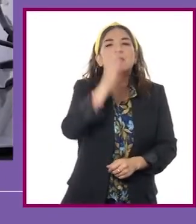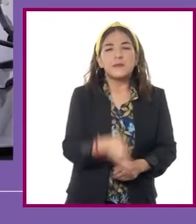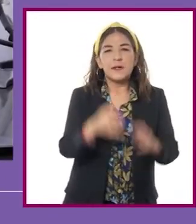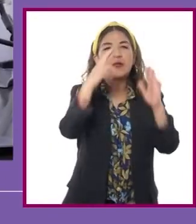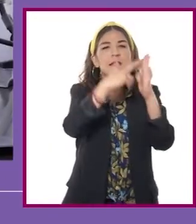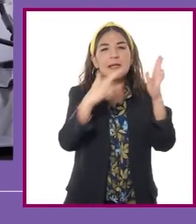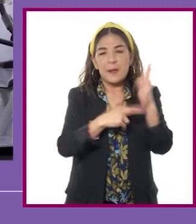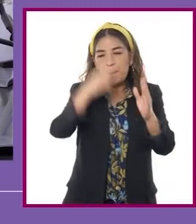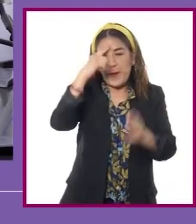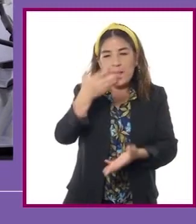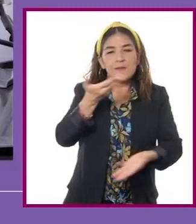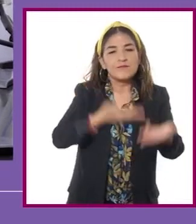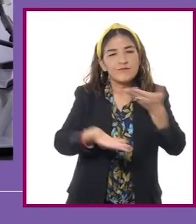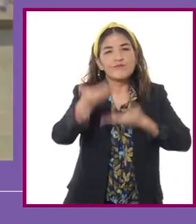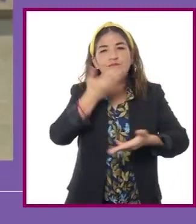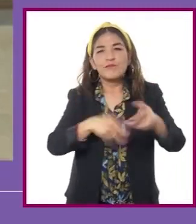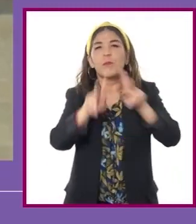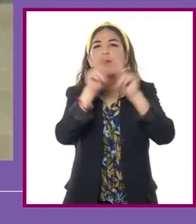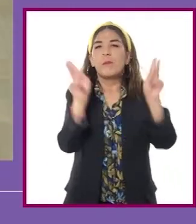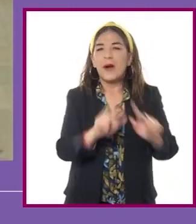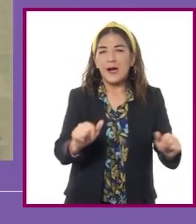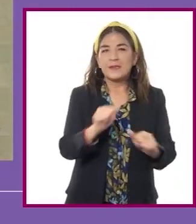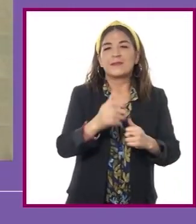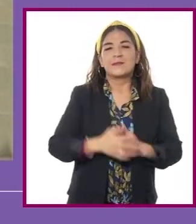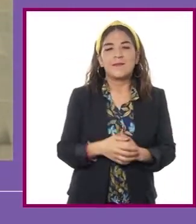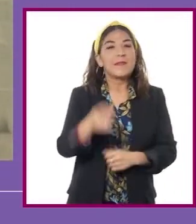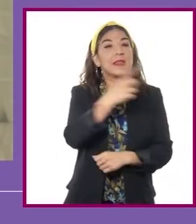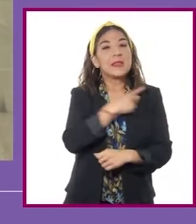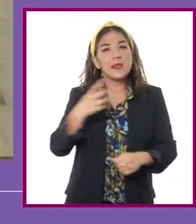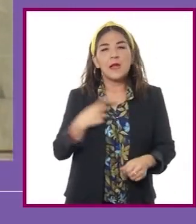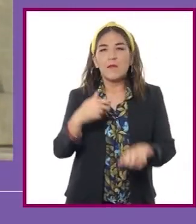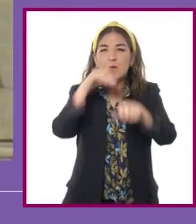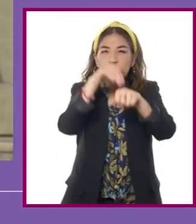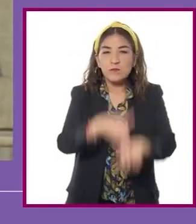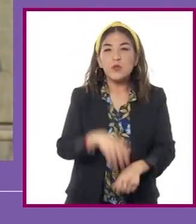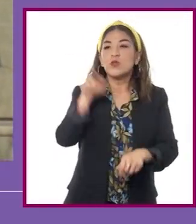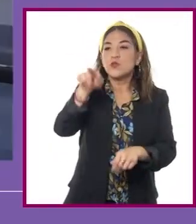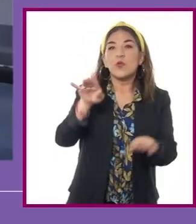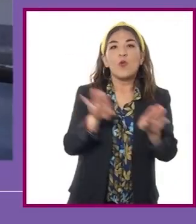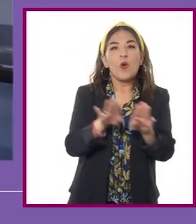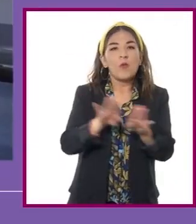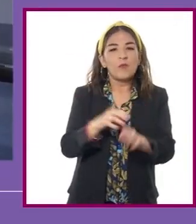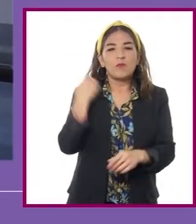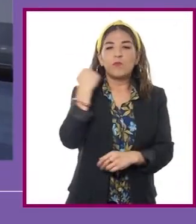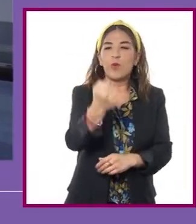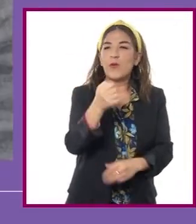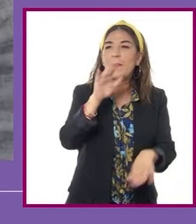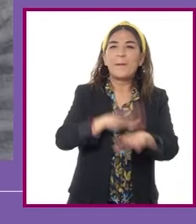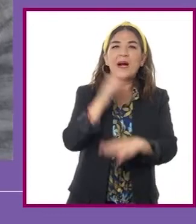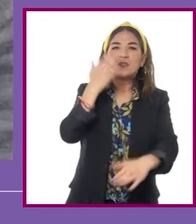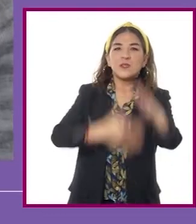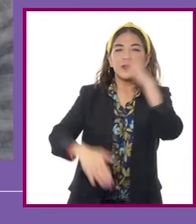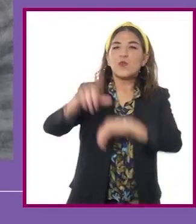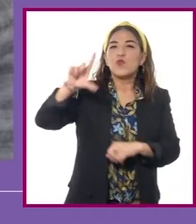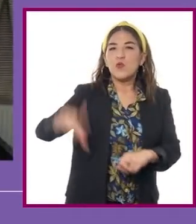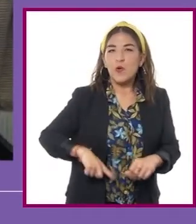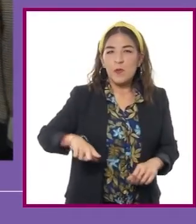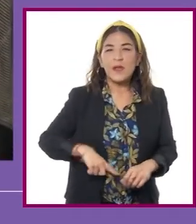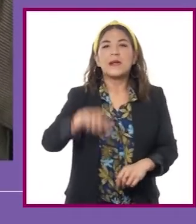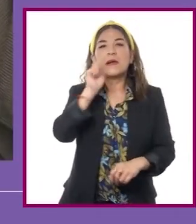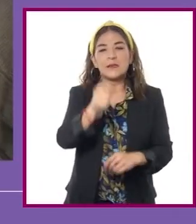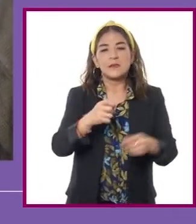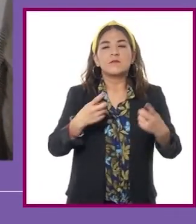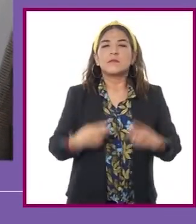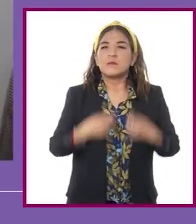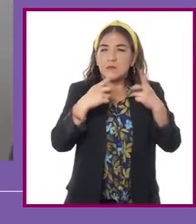pacíficamente conflictos que puedan surgir, acatar la existencia de un poder superior con facultades para garantizar que las normas